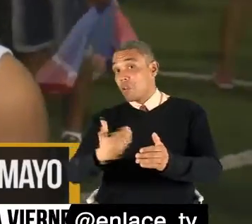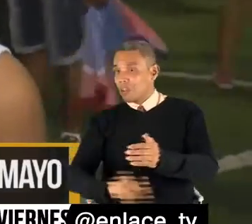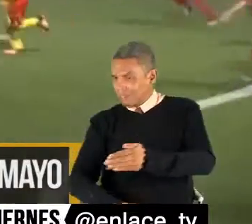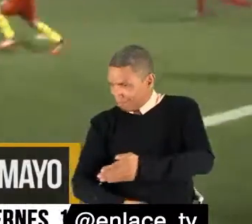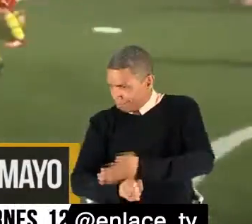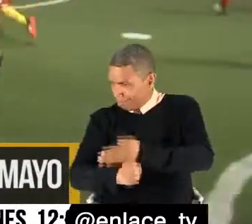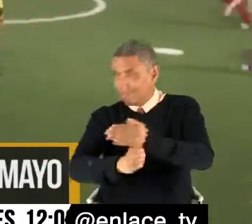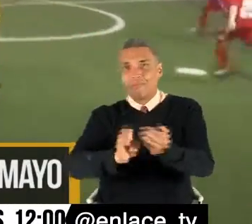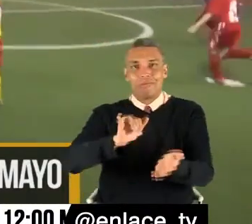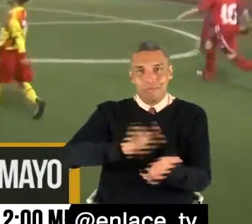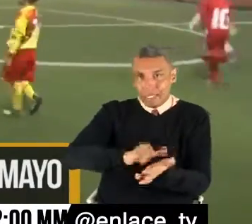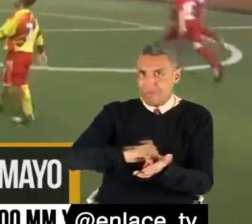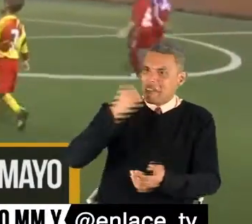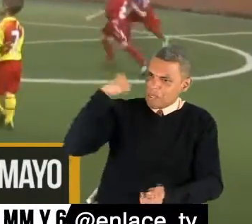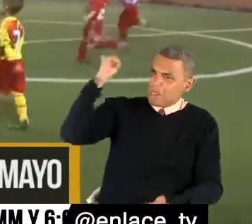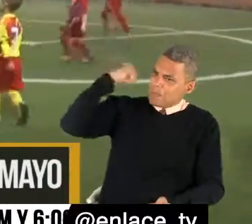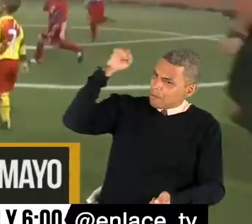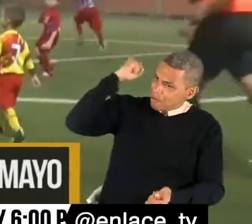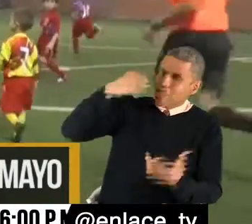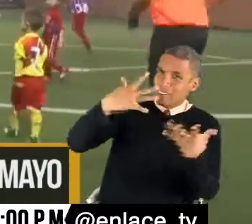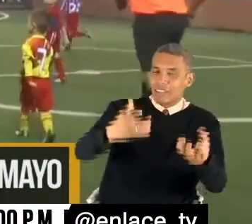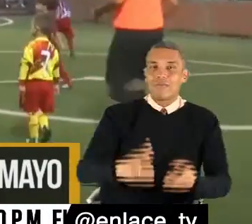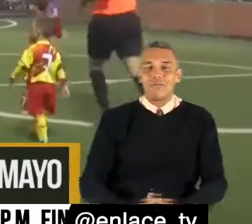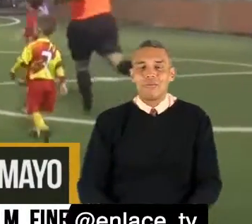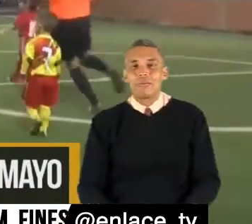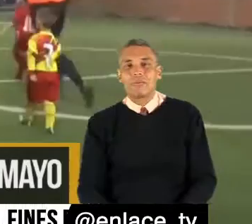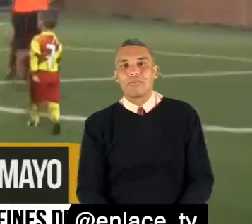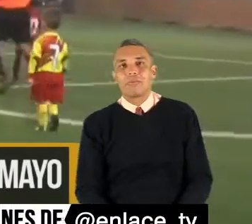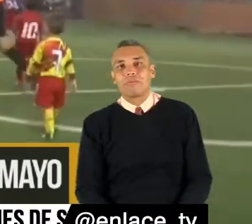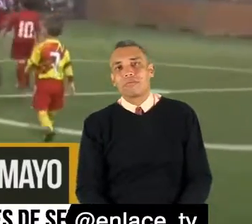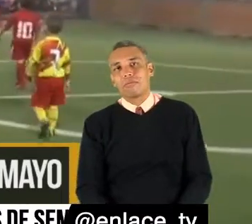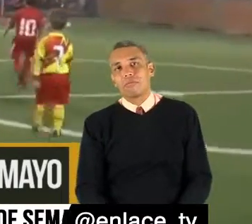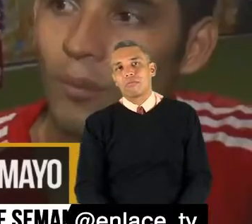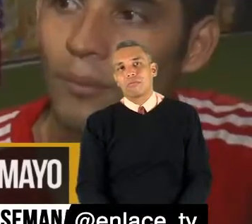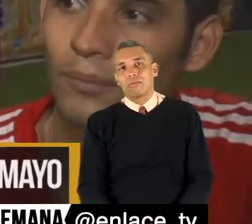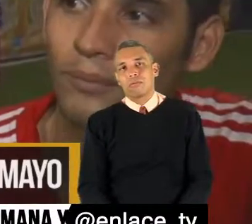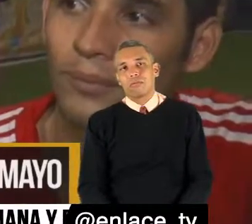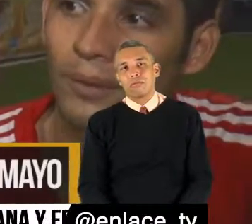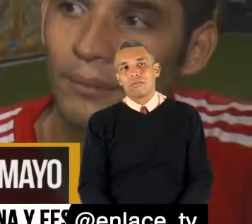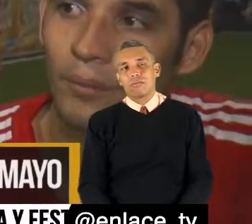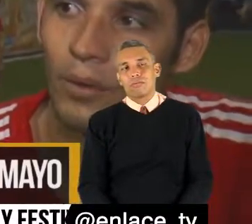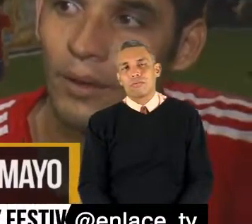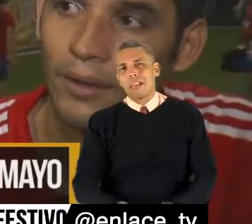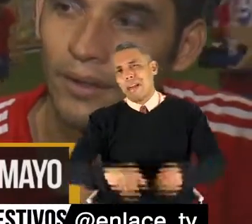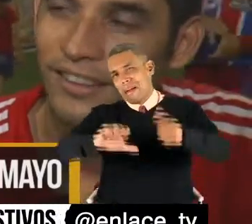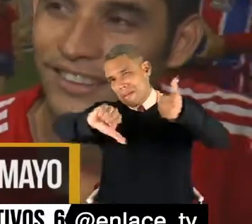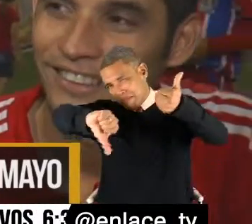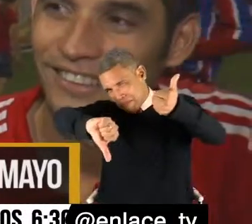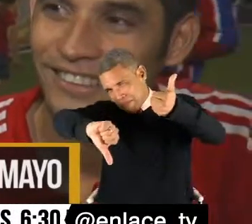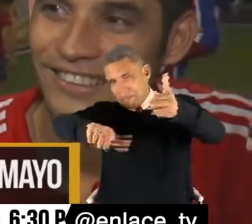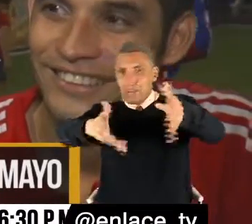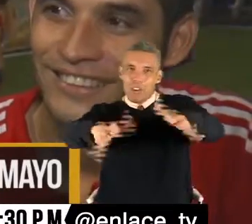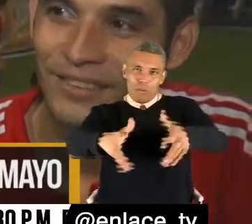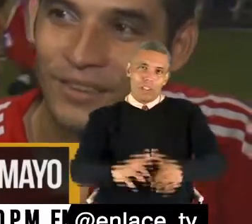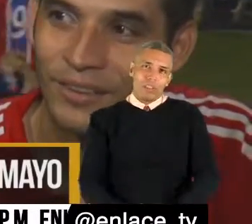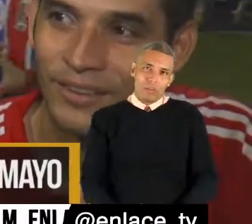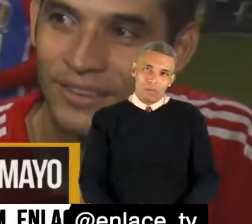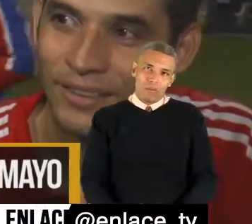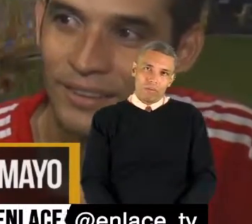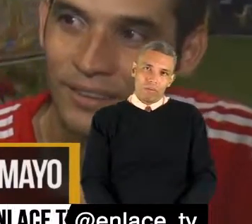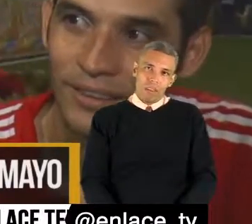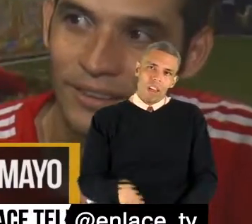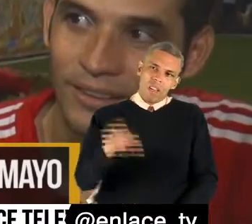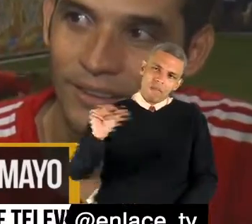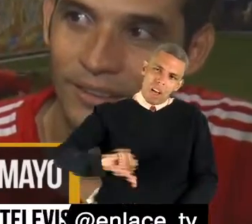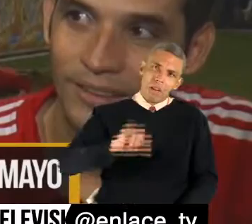siempre ganando y ganando finales. Bueno, un poco bien y un poco mal, porque un poco mal por todas